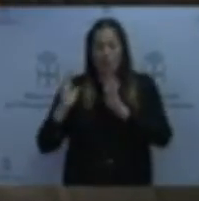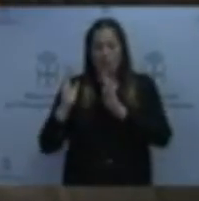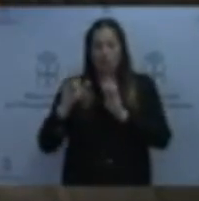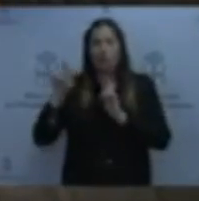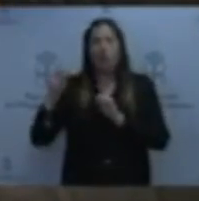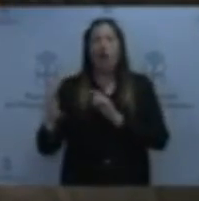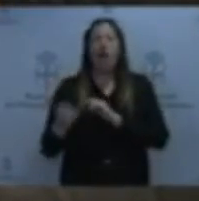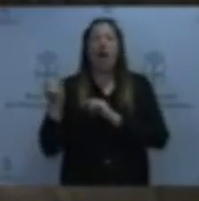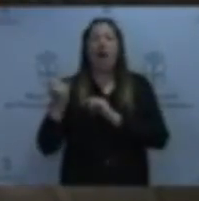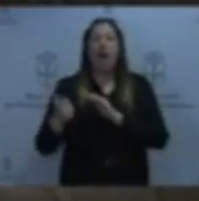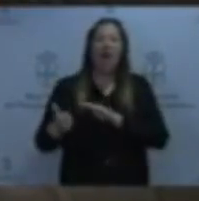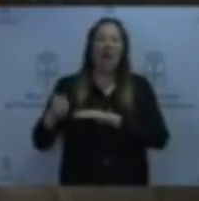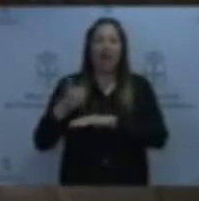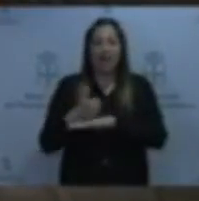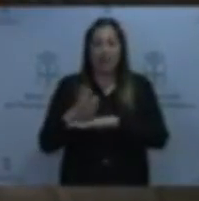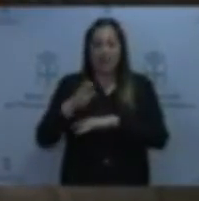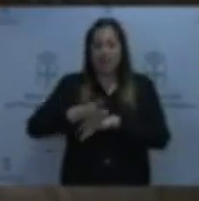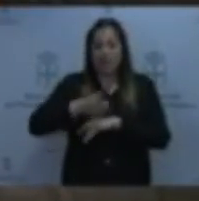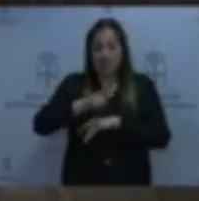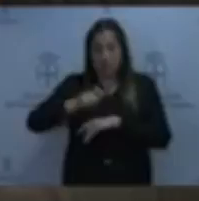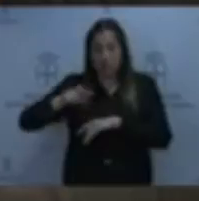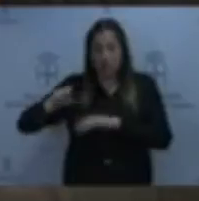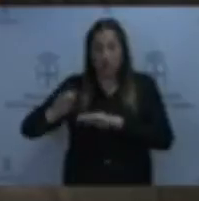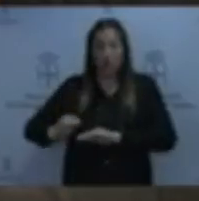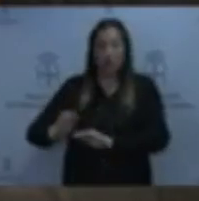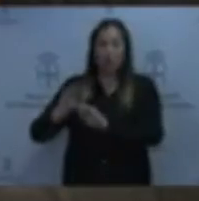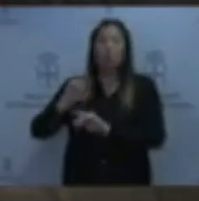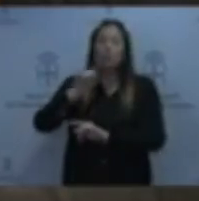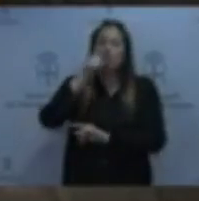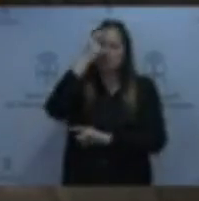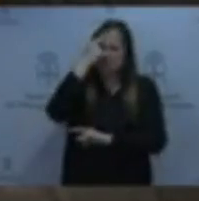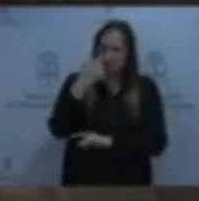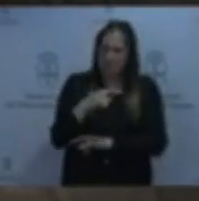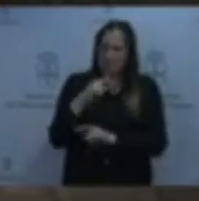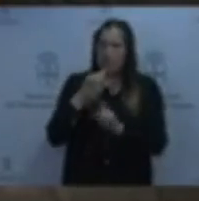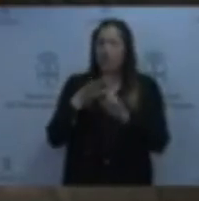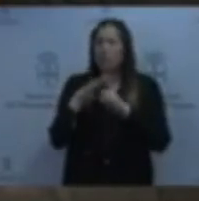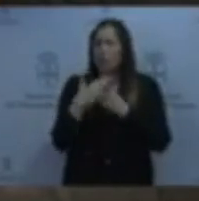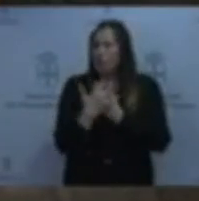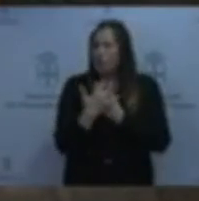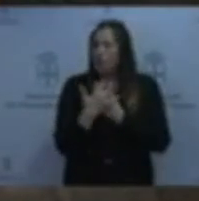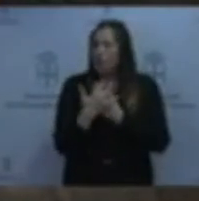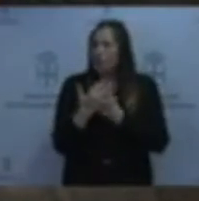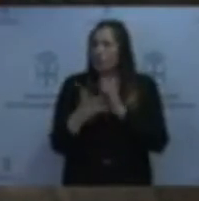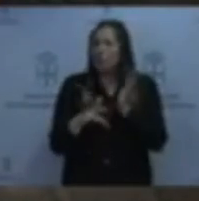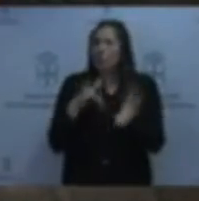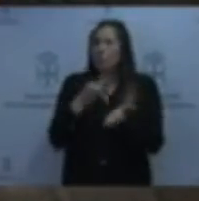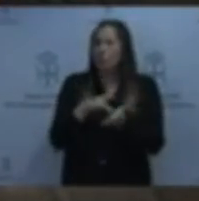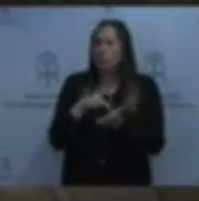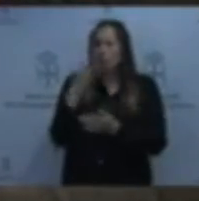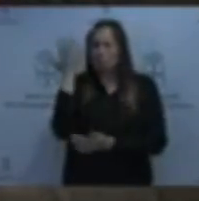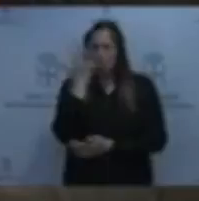personal, aunque, como usted sabe también, en un momento en el cual nadie sospechaba